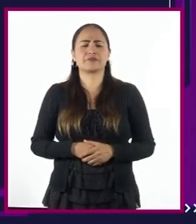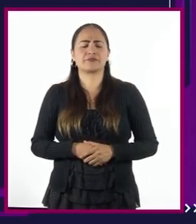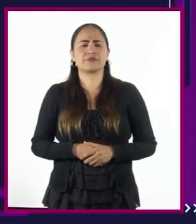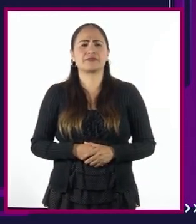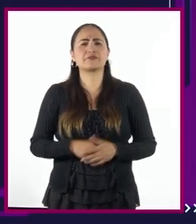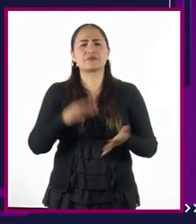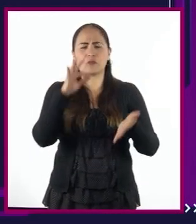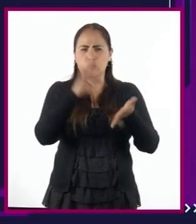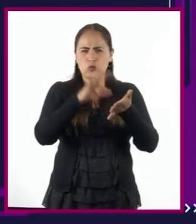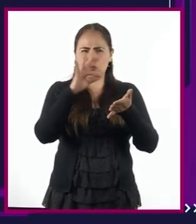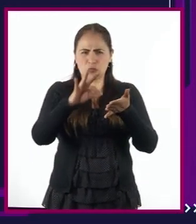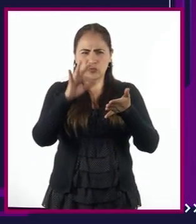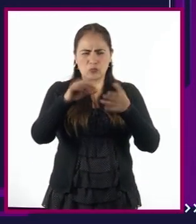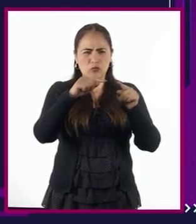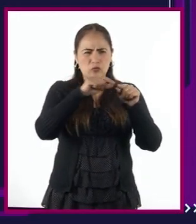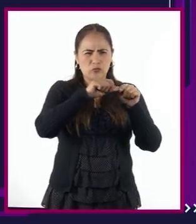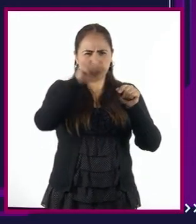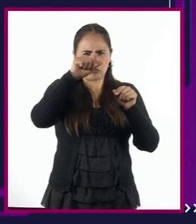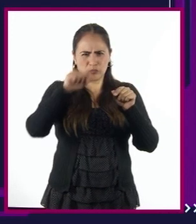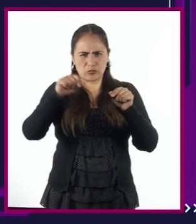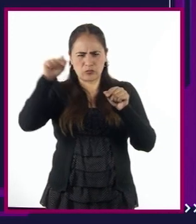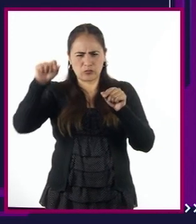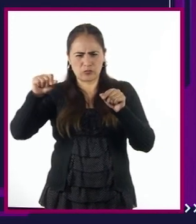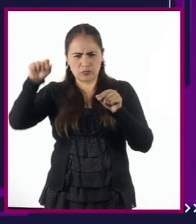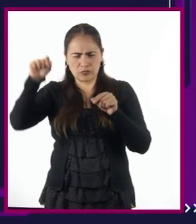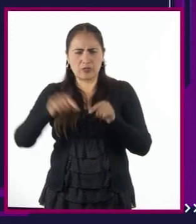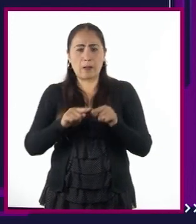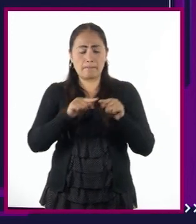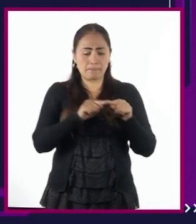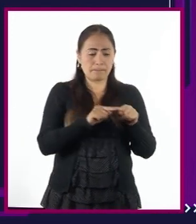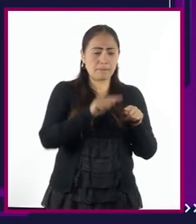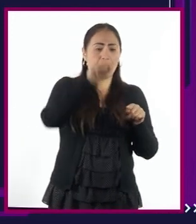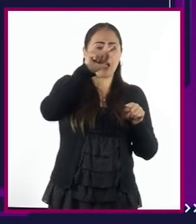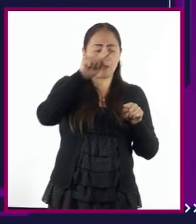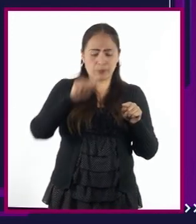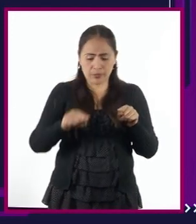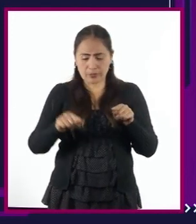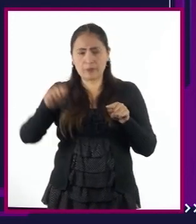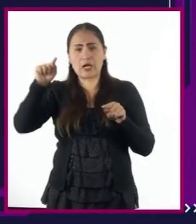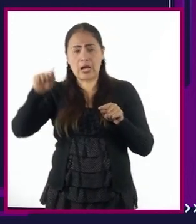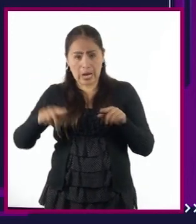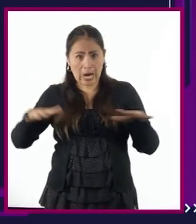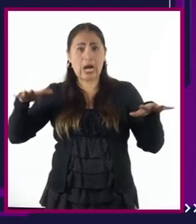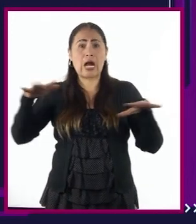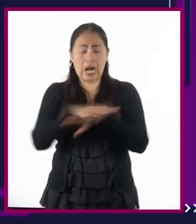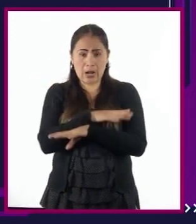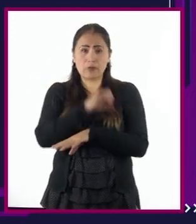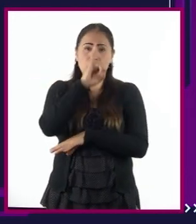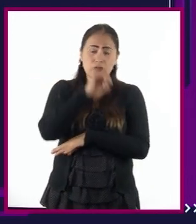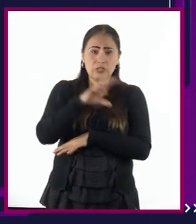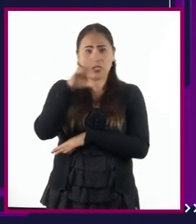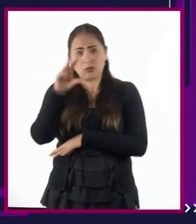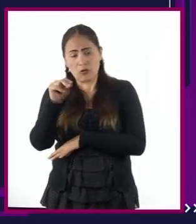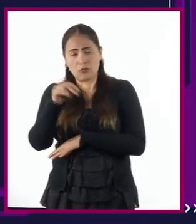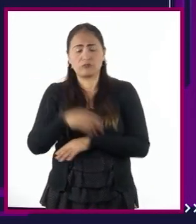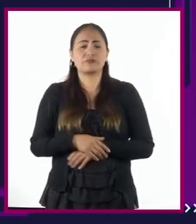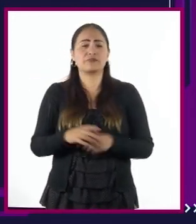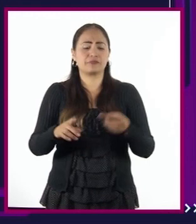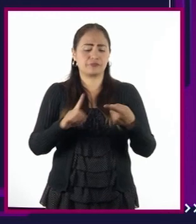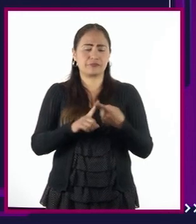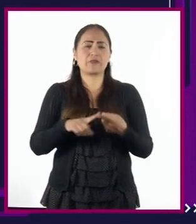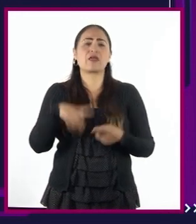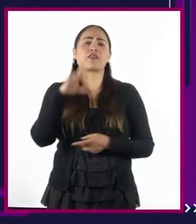líneas, la pendiente de sus segmentos nos indica si hay cambios grandes o no. Inciso